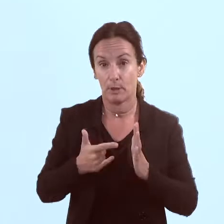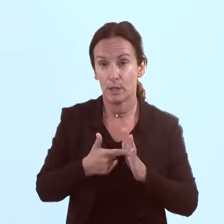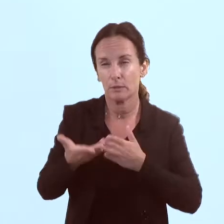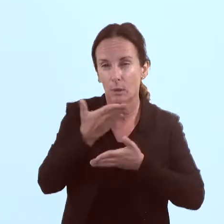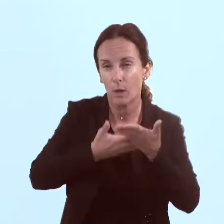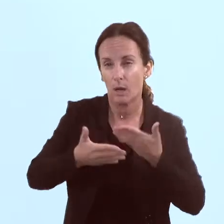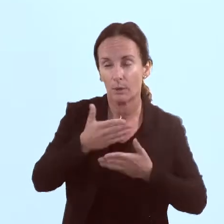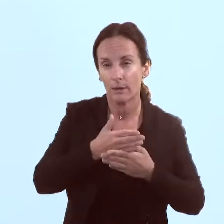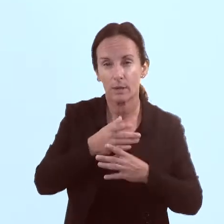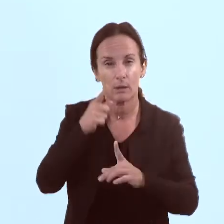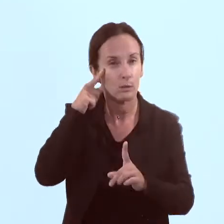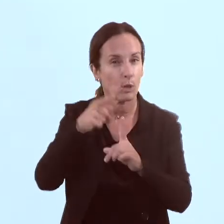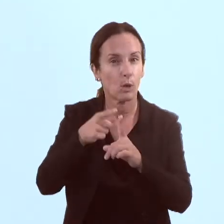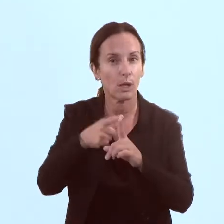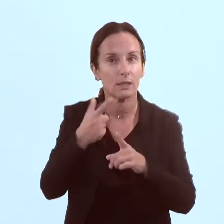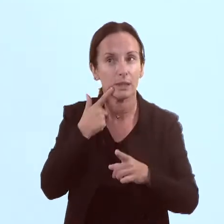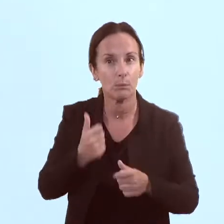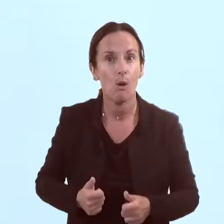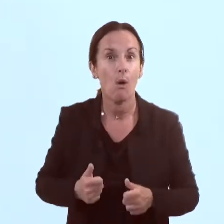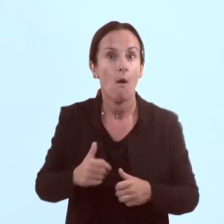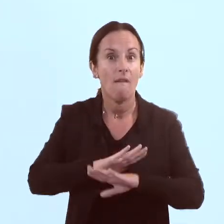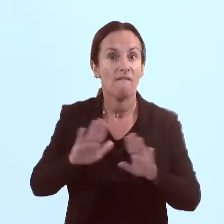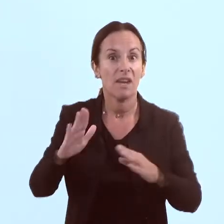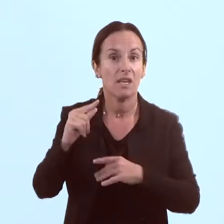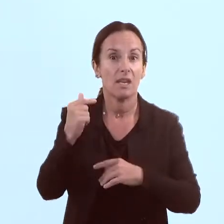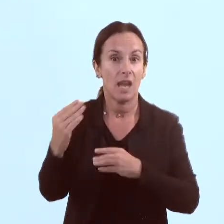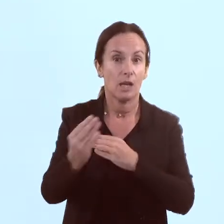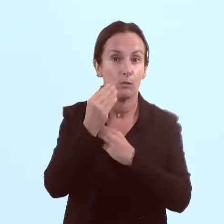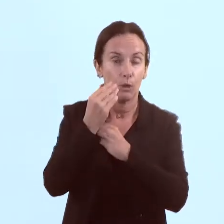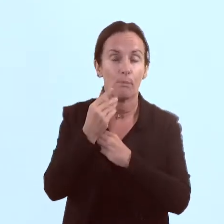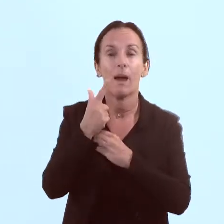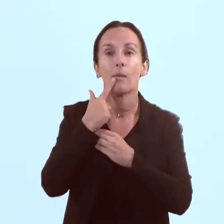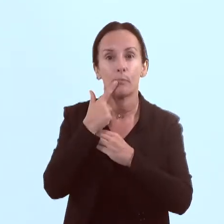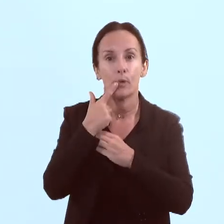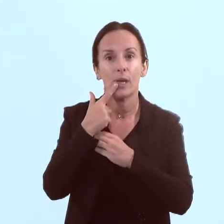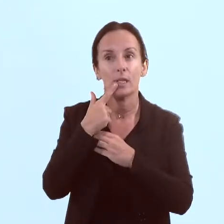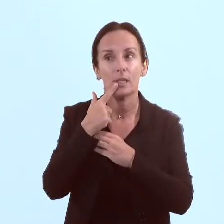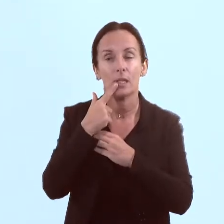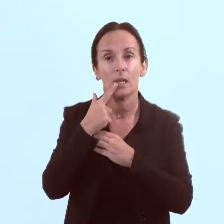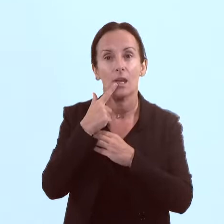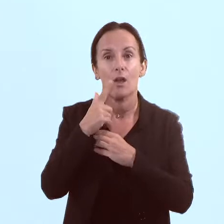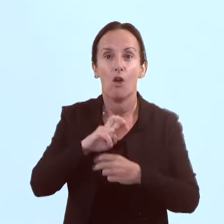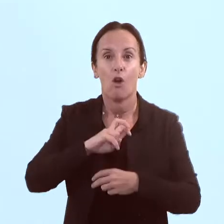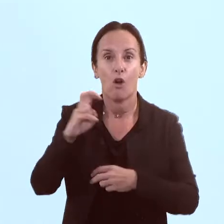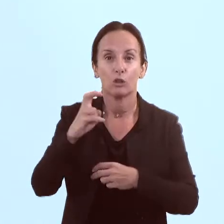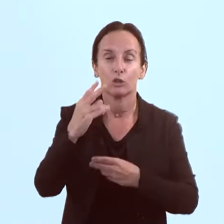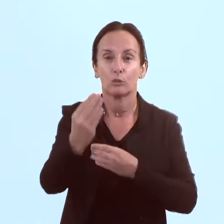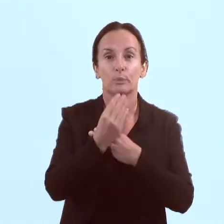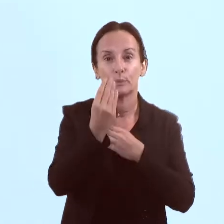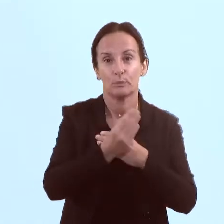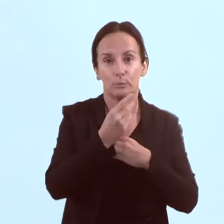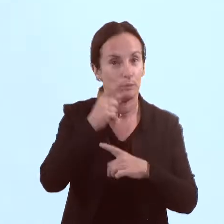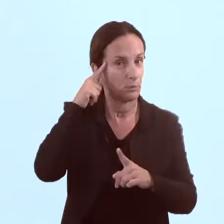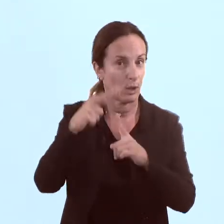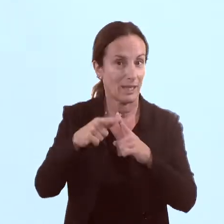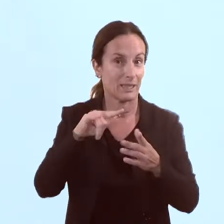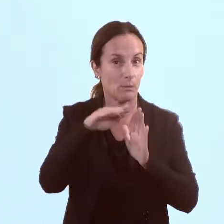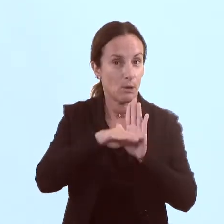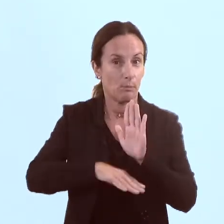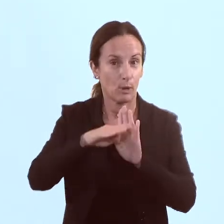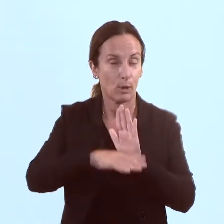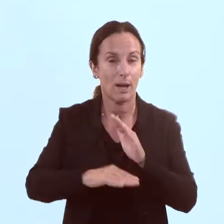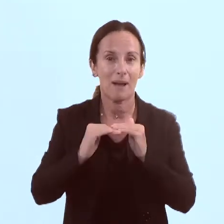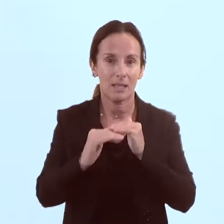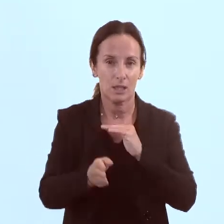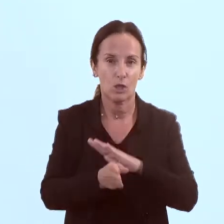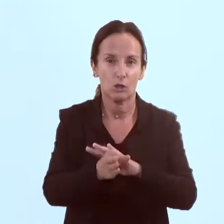buscar nuevas fuentes de financiación orientadas a la sostenibilidad. También os queremos decir que, desde luego,